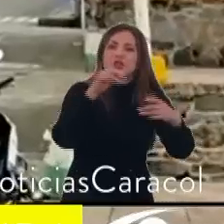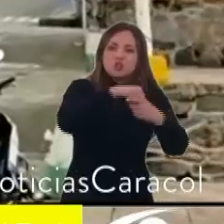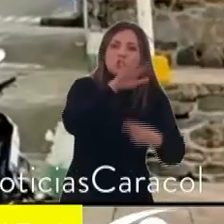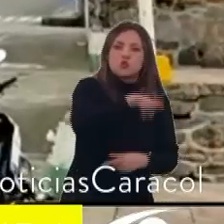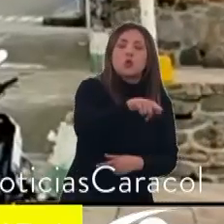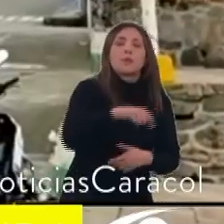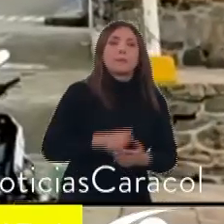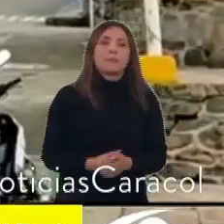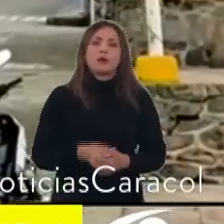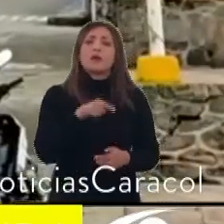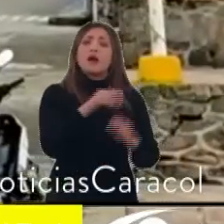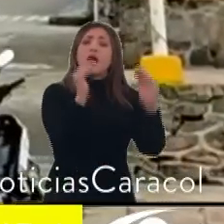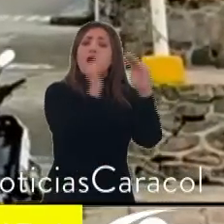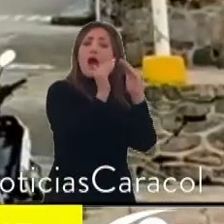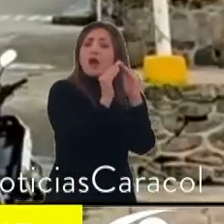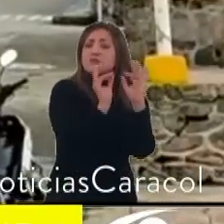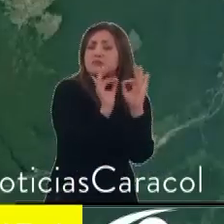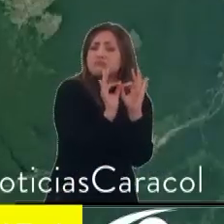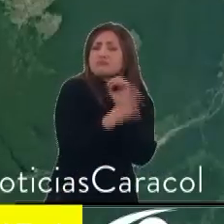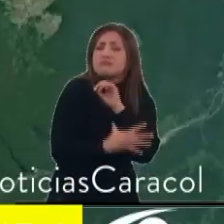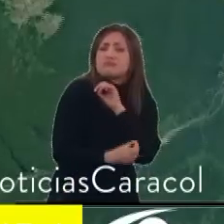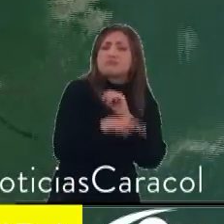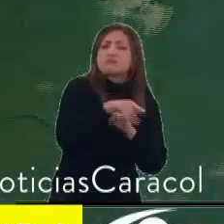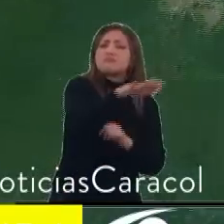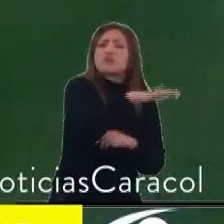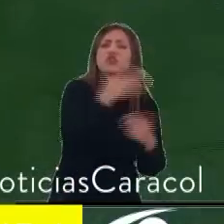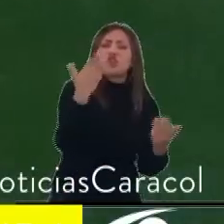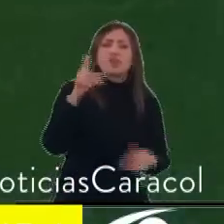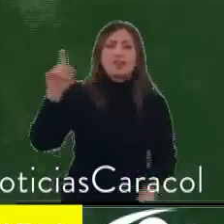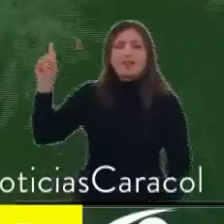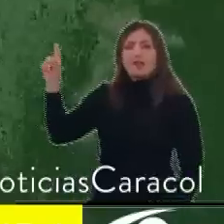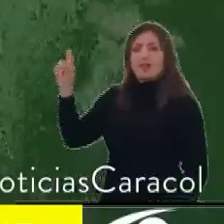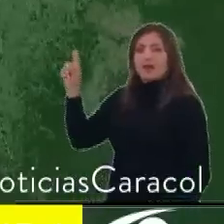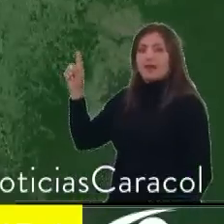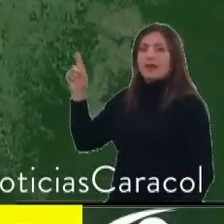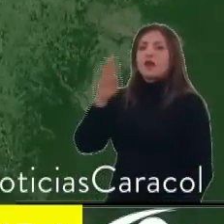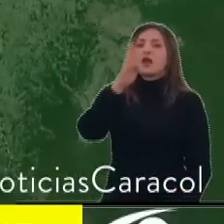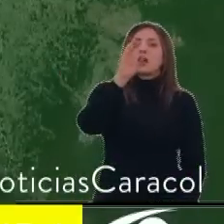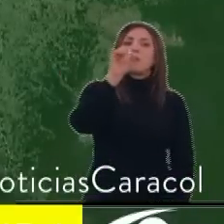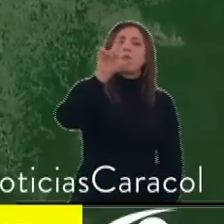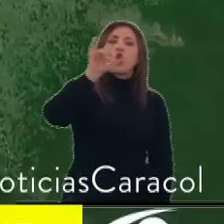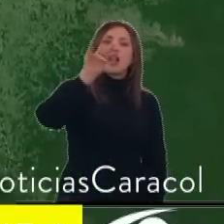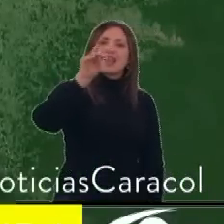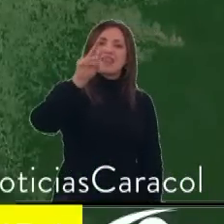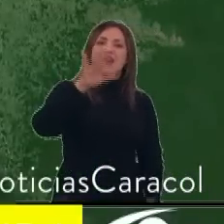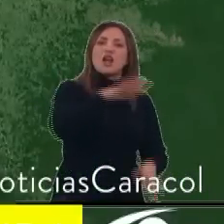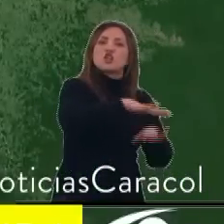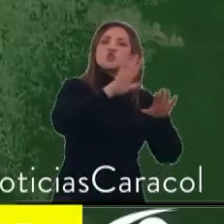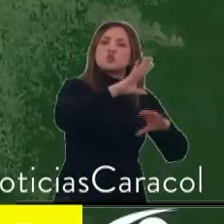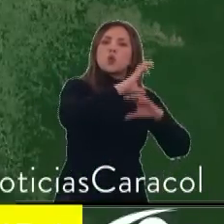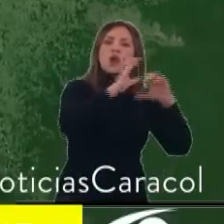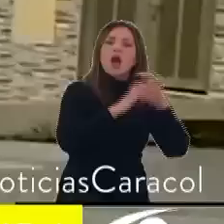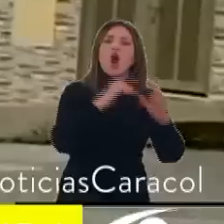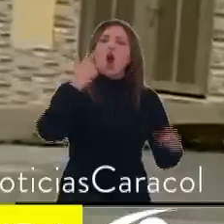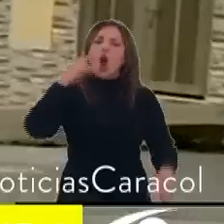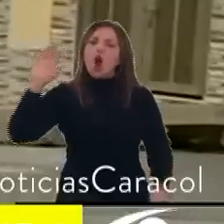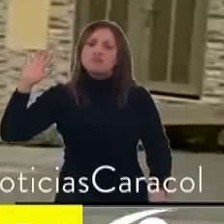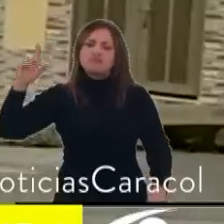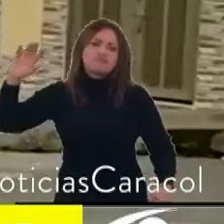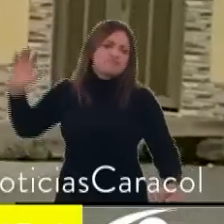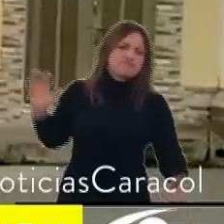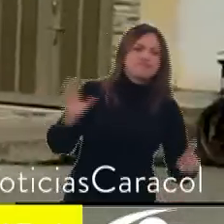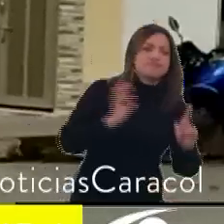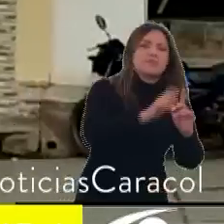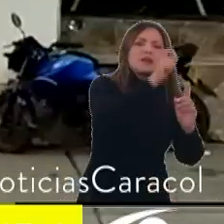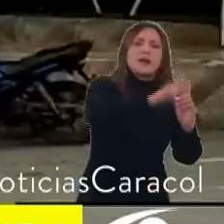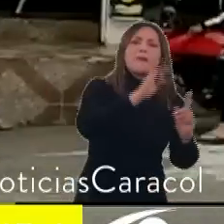Hasta una humilde vivienda ubicada en la zona rural del municipio de Bolívar, Cauca, llegaron hombres armados buscando a Benito, Arcadio y Cayo